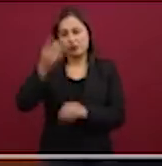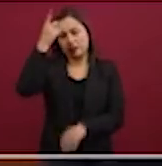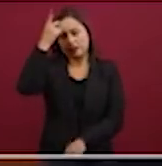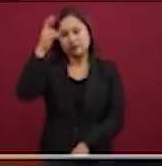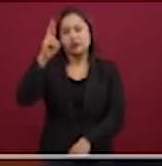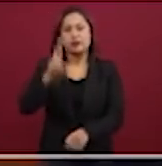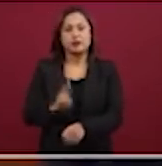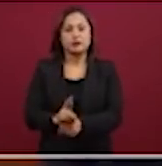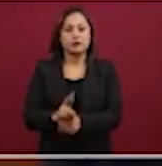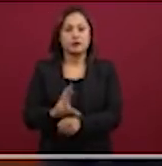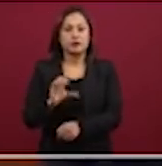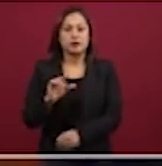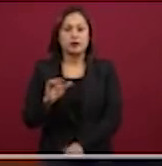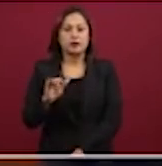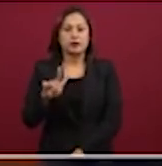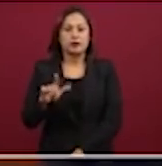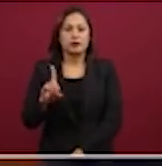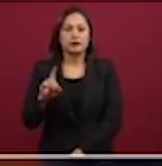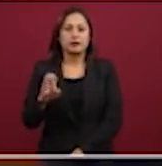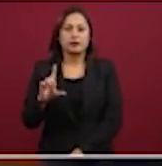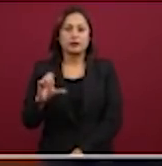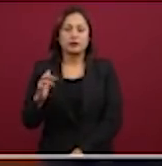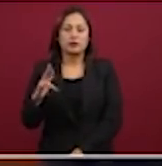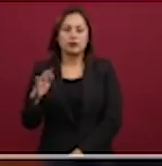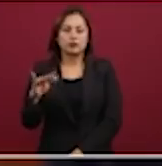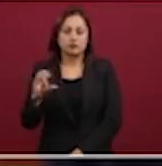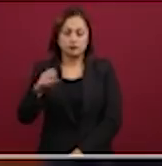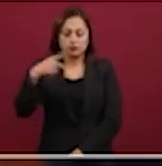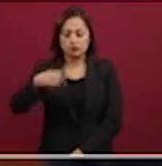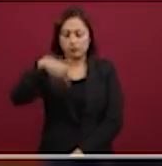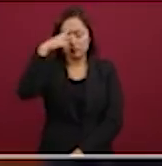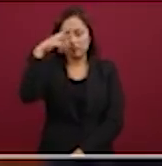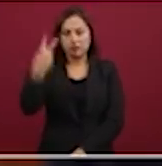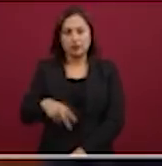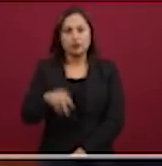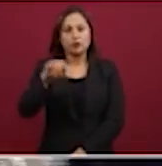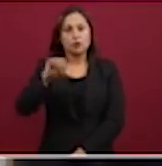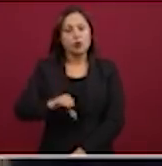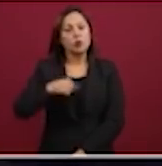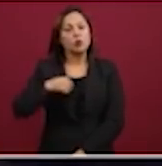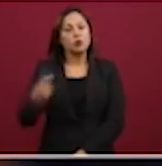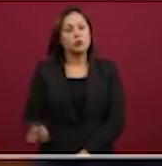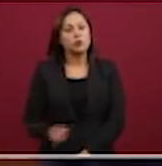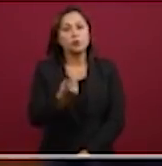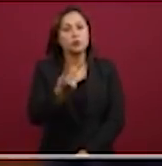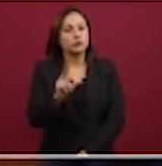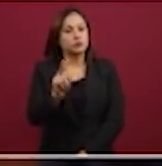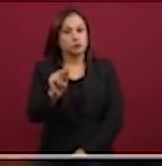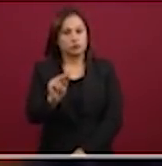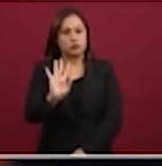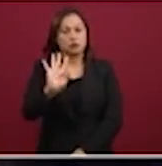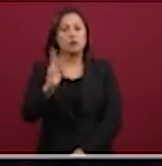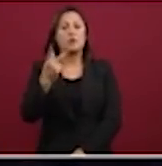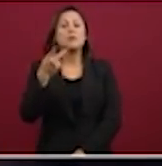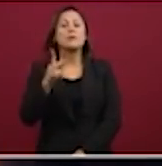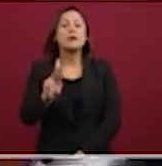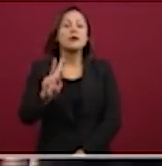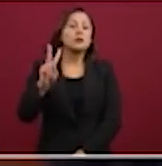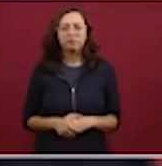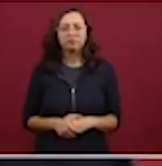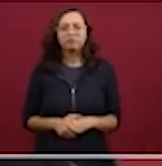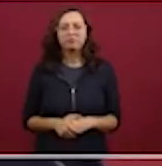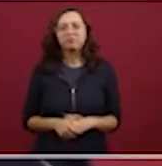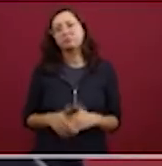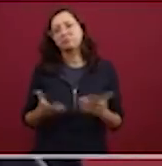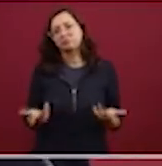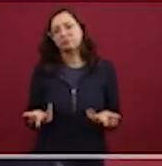quien aparece a la cabeza de la controvertida lista de periodistas supuestamente beneficiados por el presupuesto federal de la administración pasada